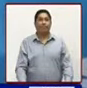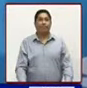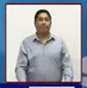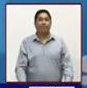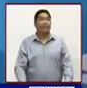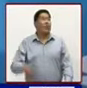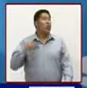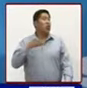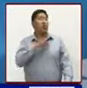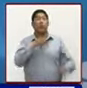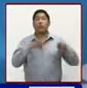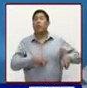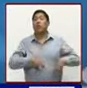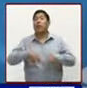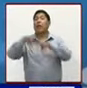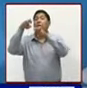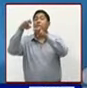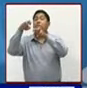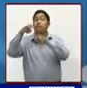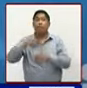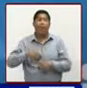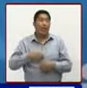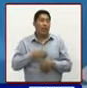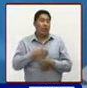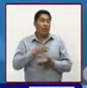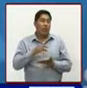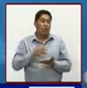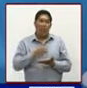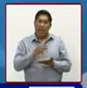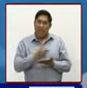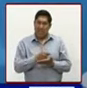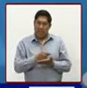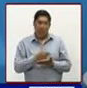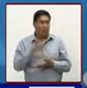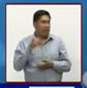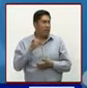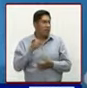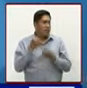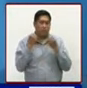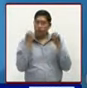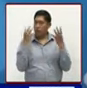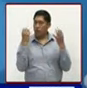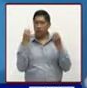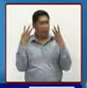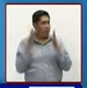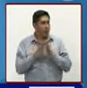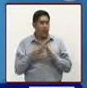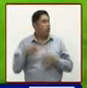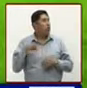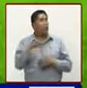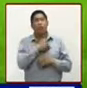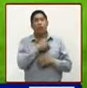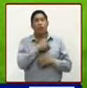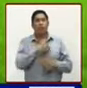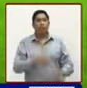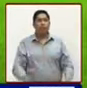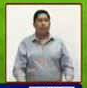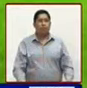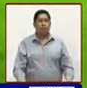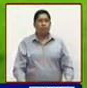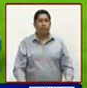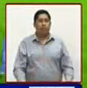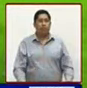Poder hacer un buen partido y un buen resultado allá va a suponer muchísimo para nosotros. Subida